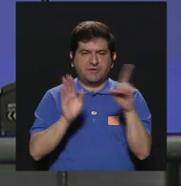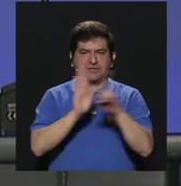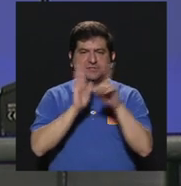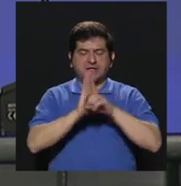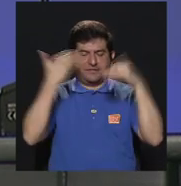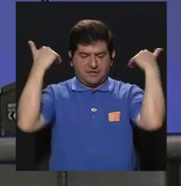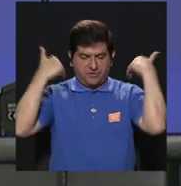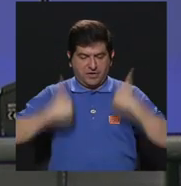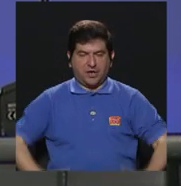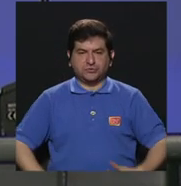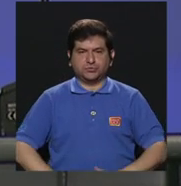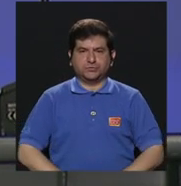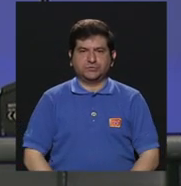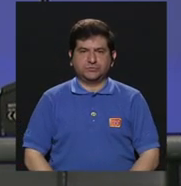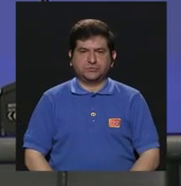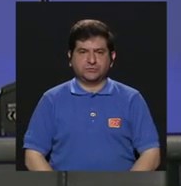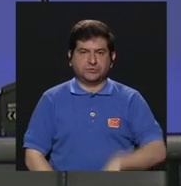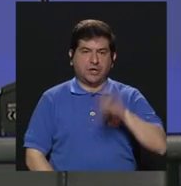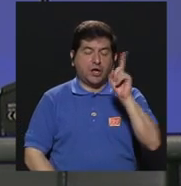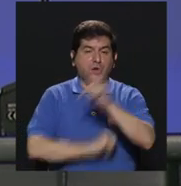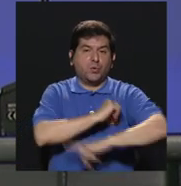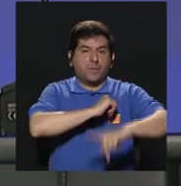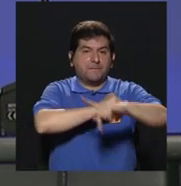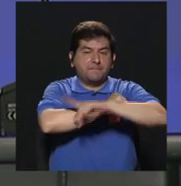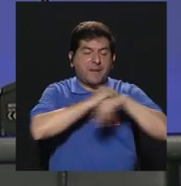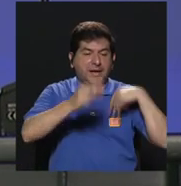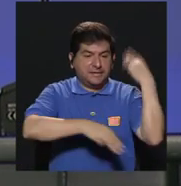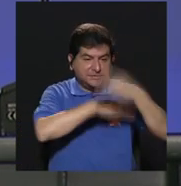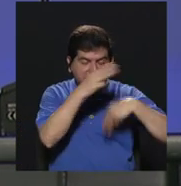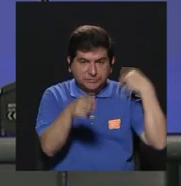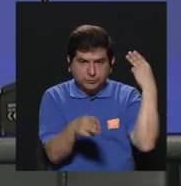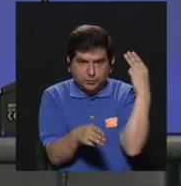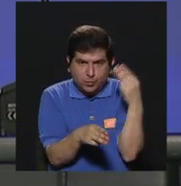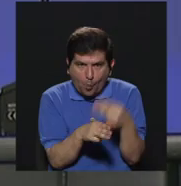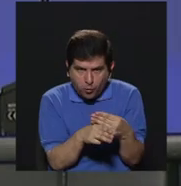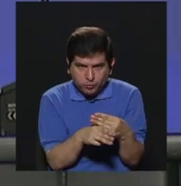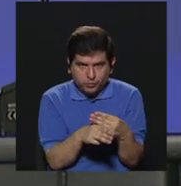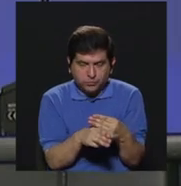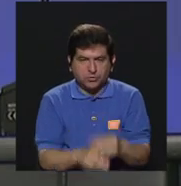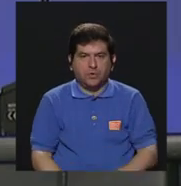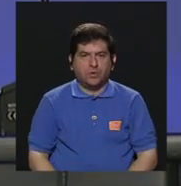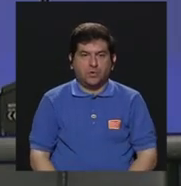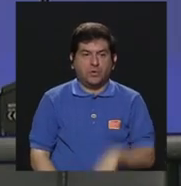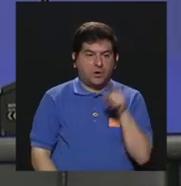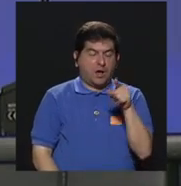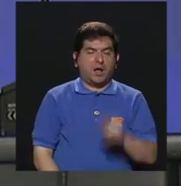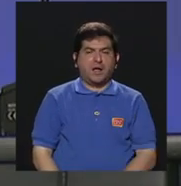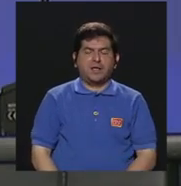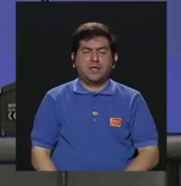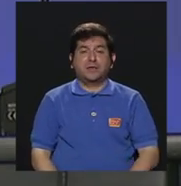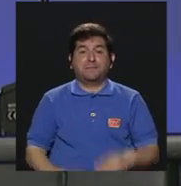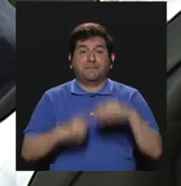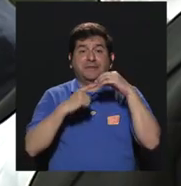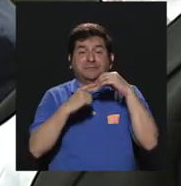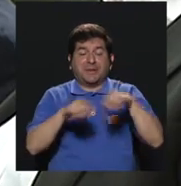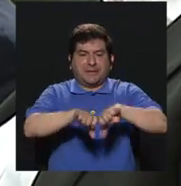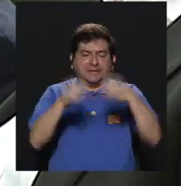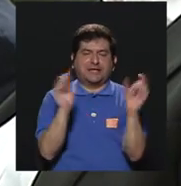derechos humanos en uno de los países del mundo donde más se violan.